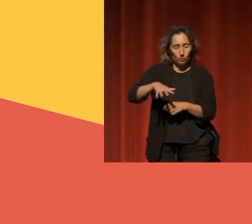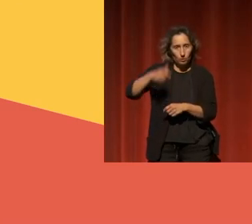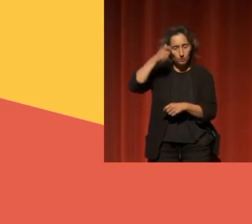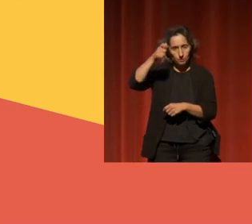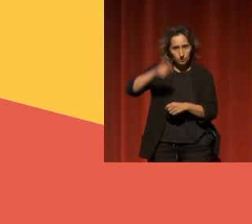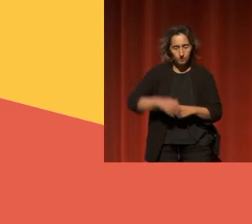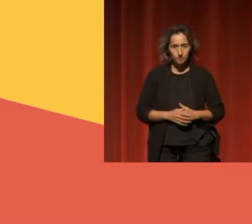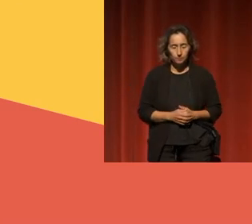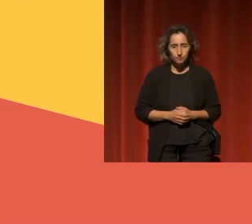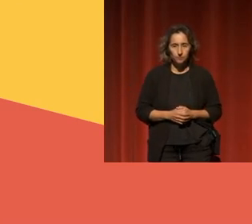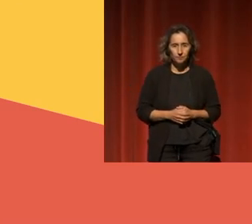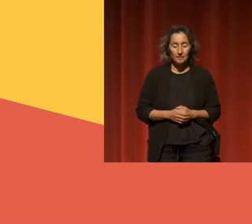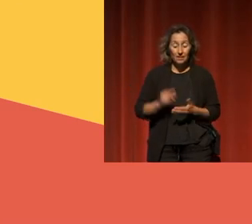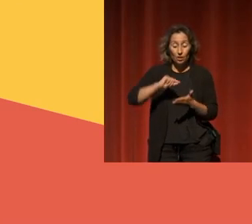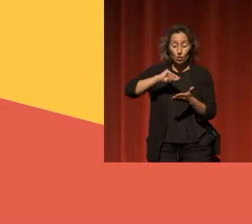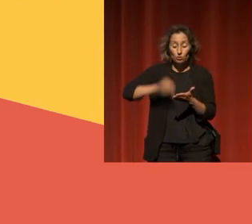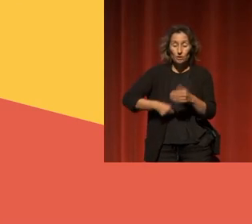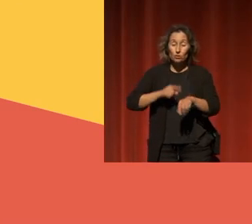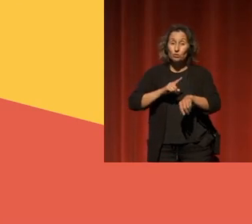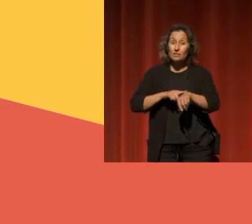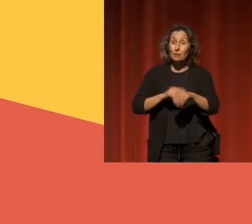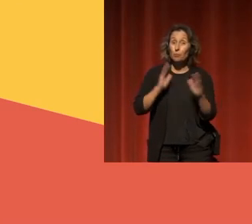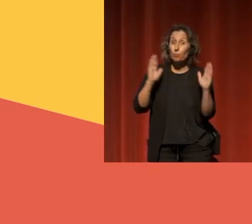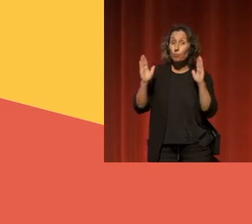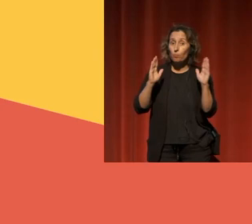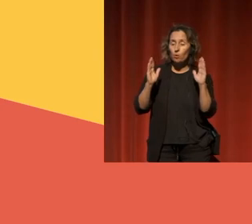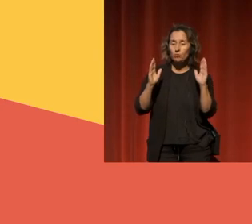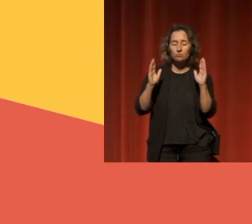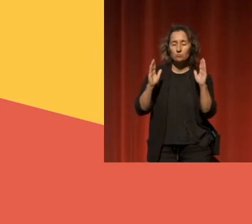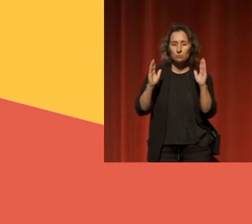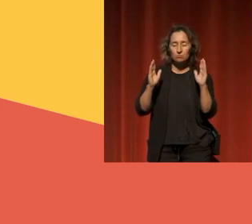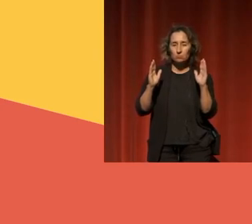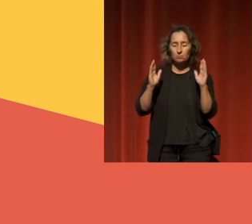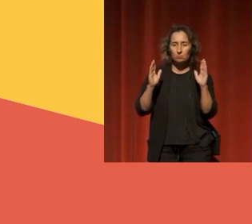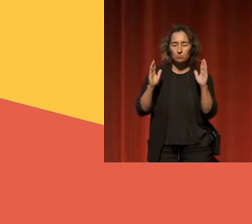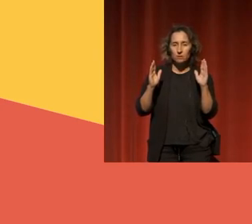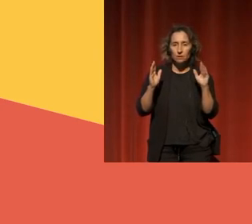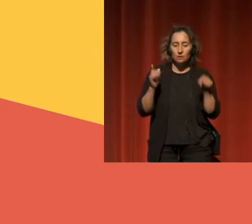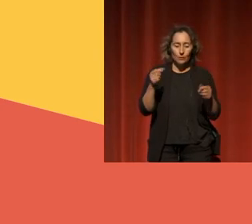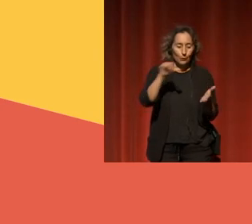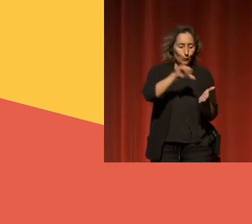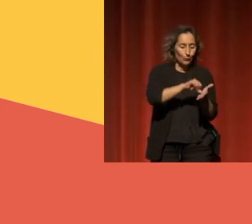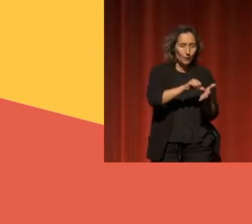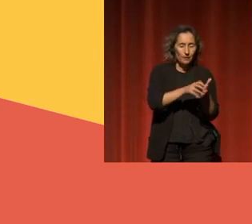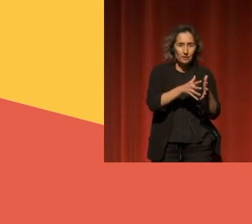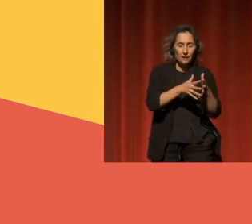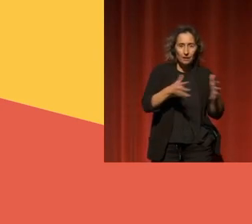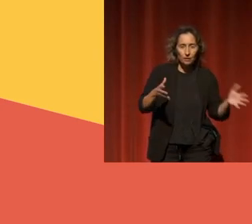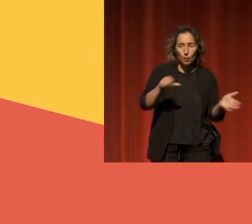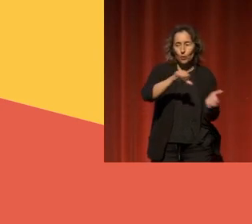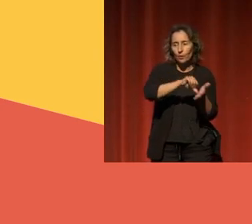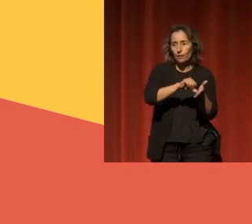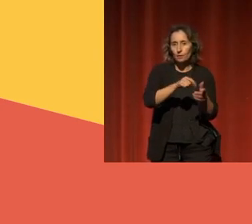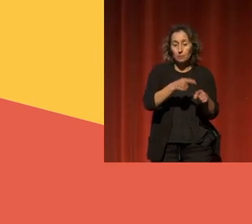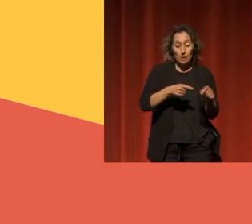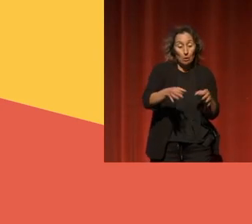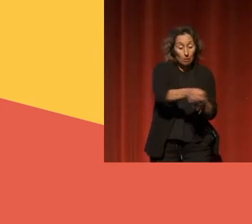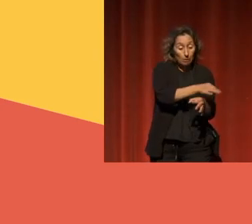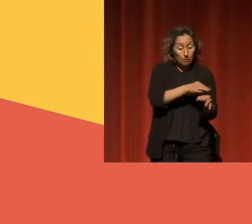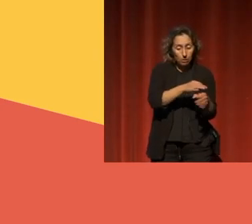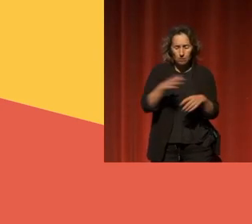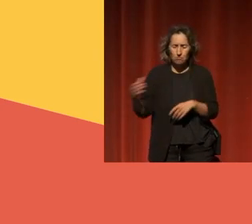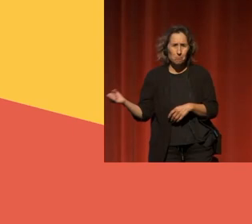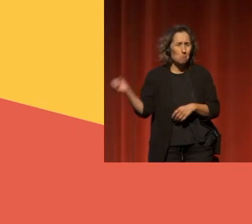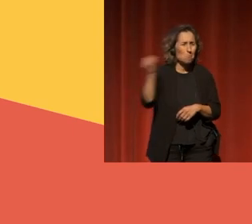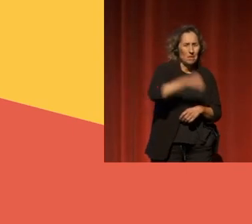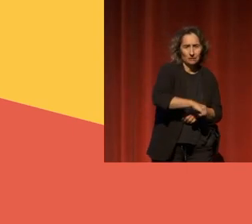mayor número de contratos a tiempo parcial muchísimo más que en las grandes ciudades y en las ciudades y suburbios